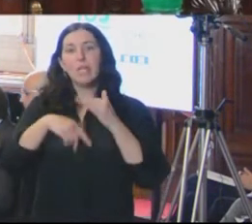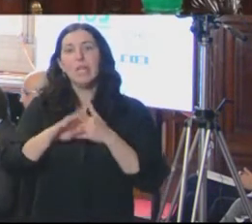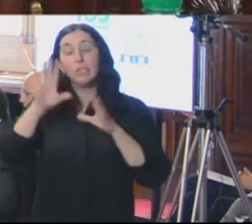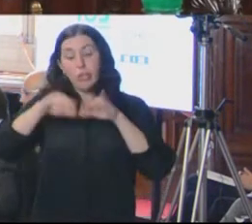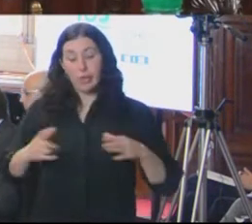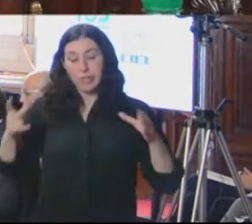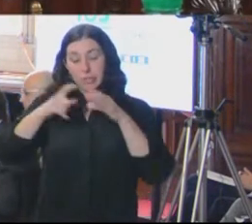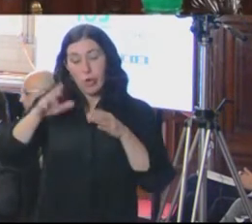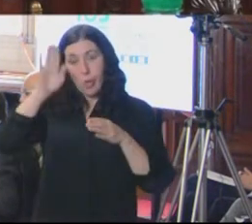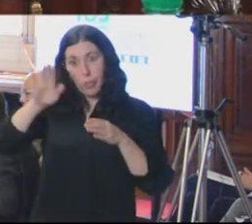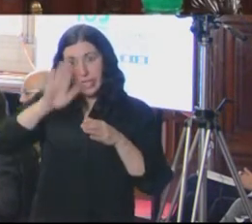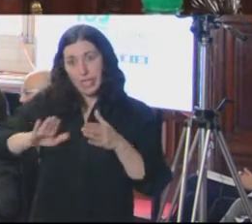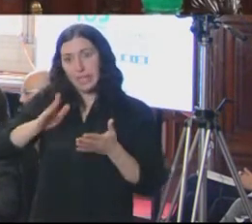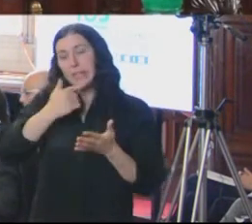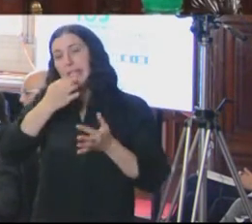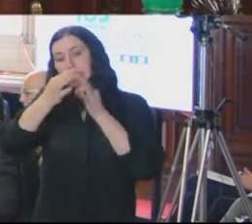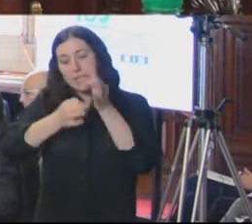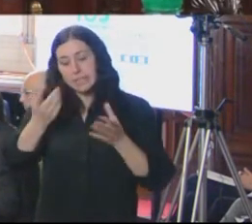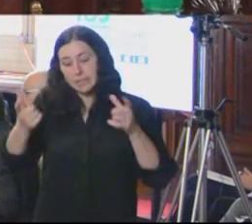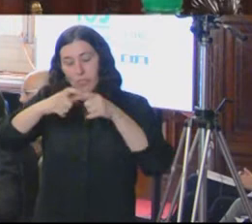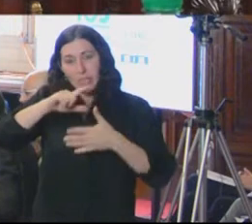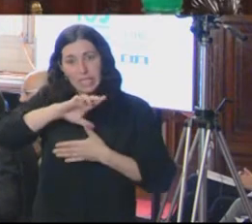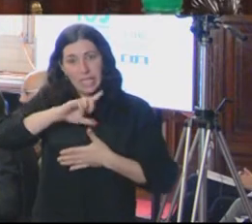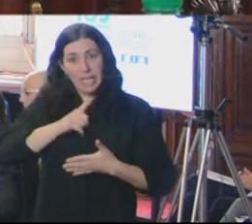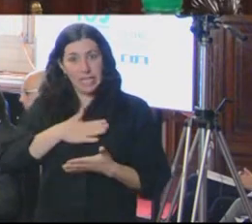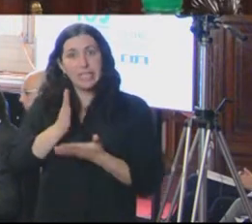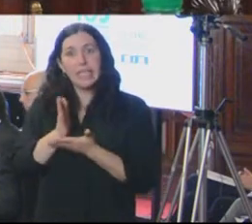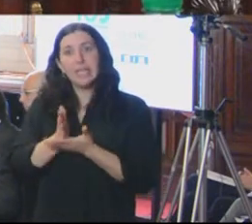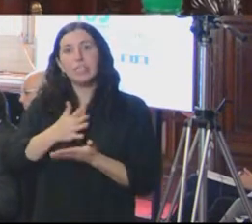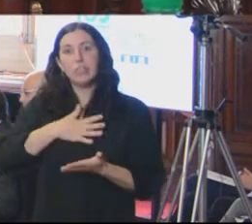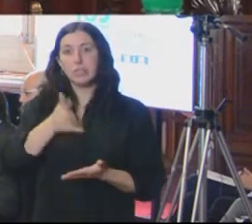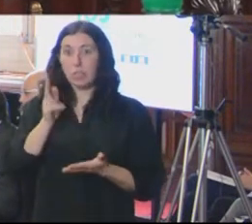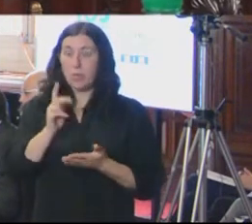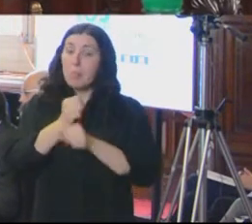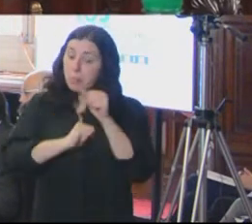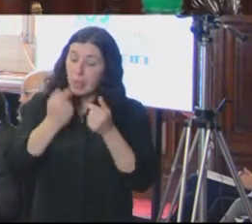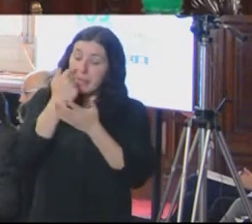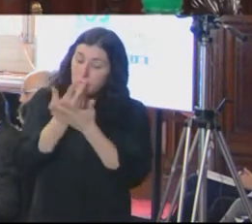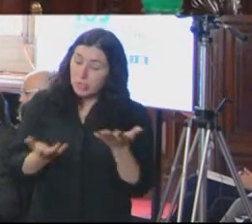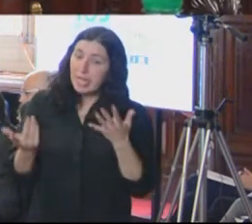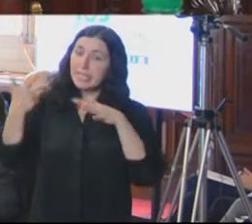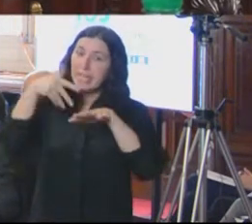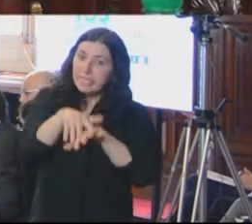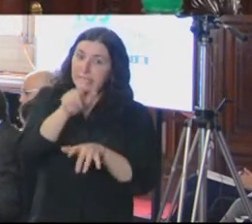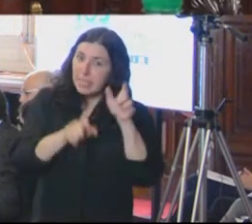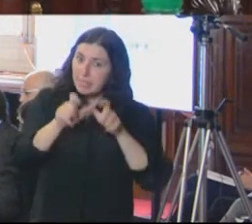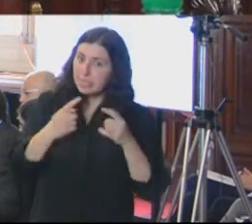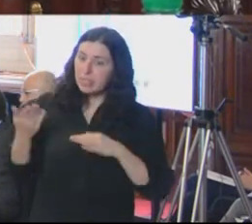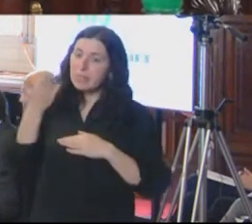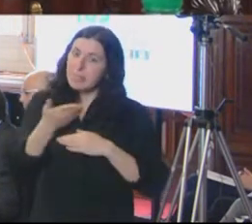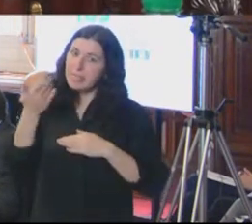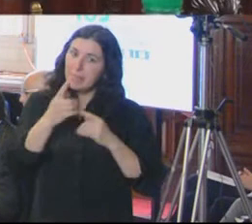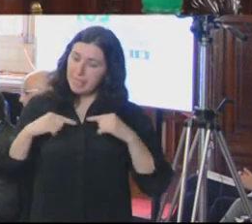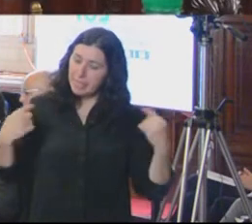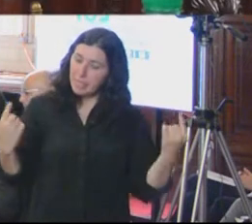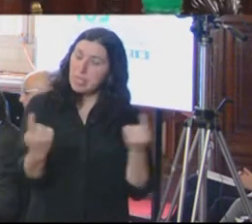Comisión Interamericana de Derechos Humanos puede evidenciar que integrantes de varias de las organizaciones peticionarias de la audiencia han sido sujetos de